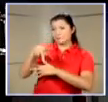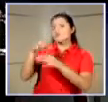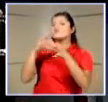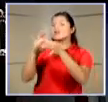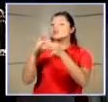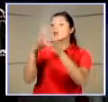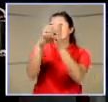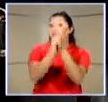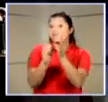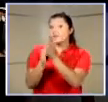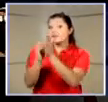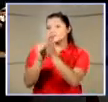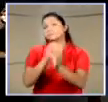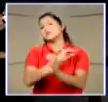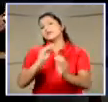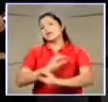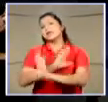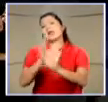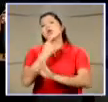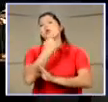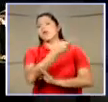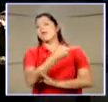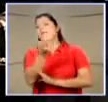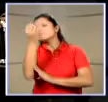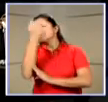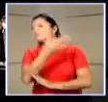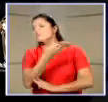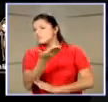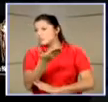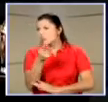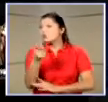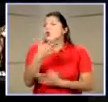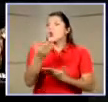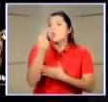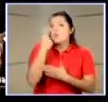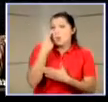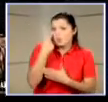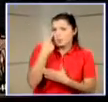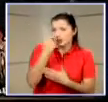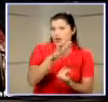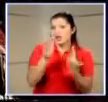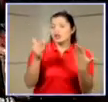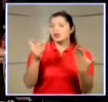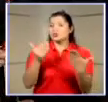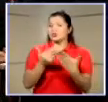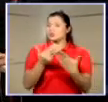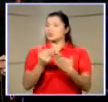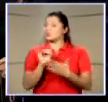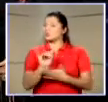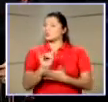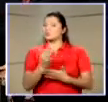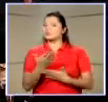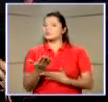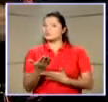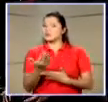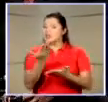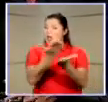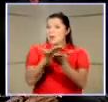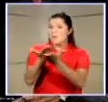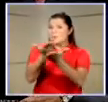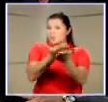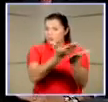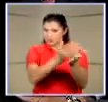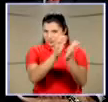recortes y por supuesto lo que ha dicho también don Albino. Don Luis, ¿cómo lo ve todas estas propuestas de